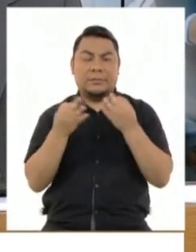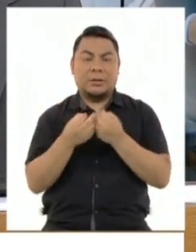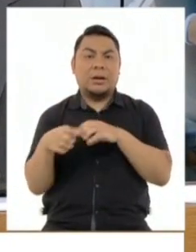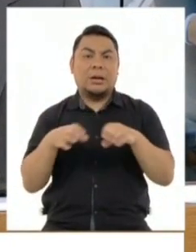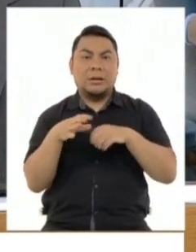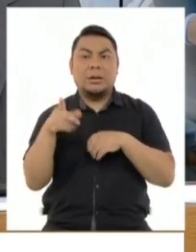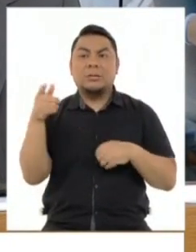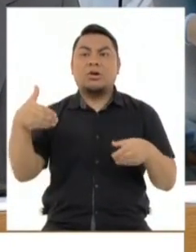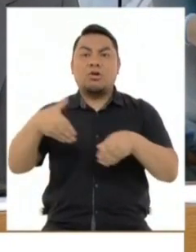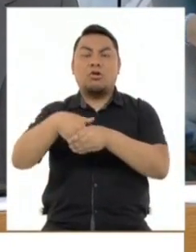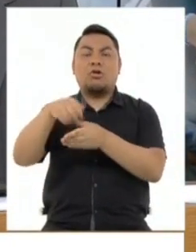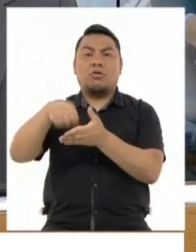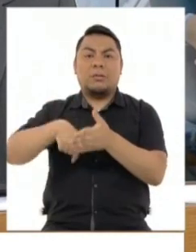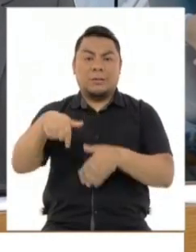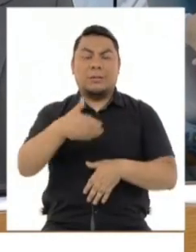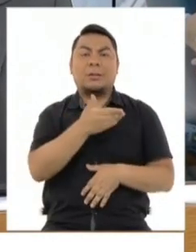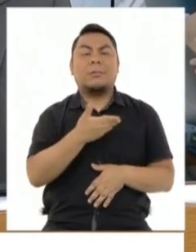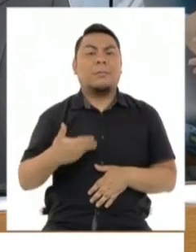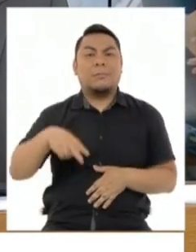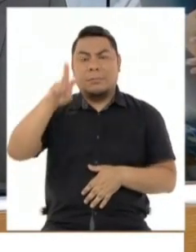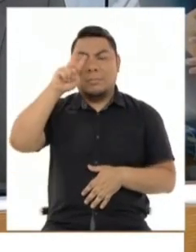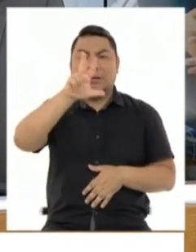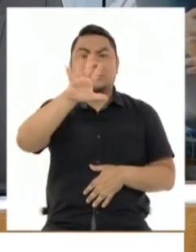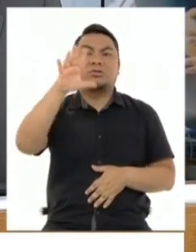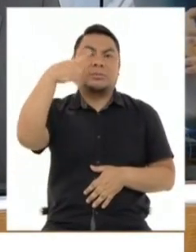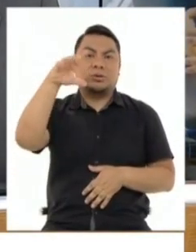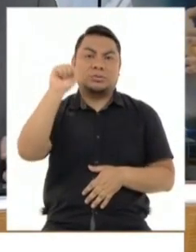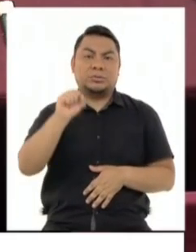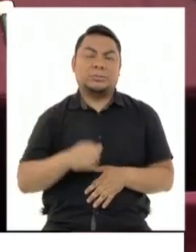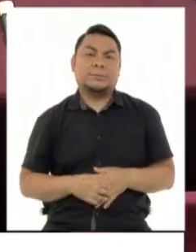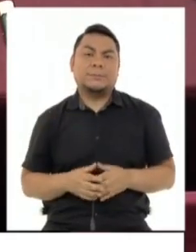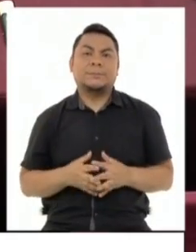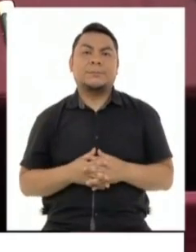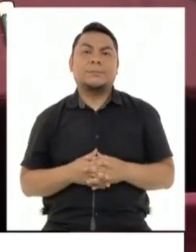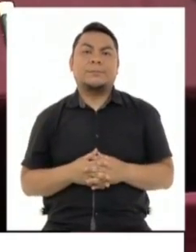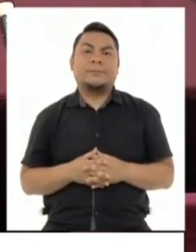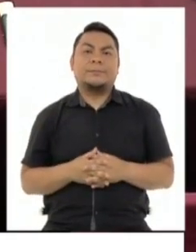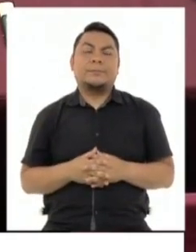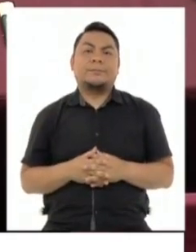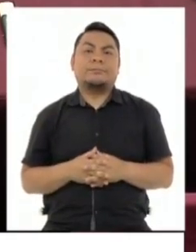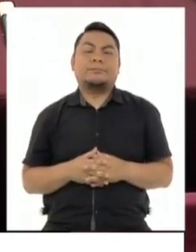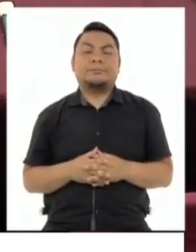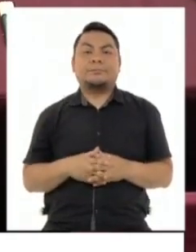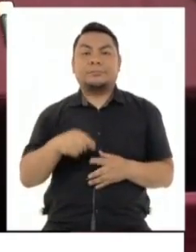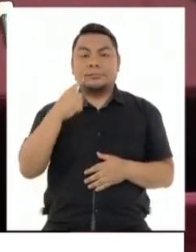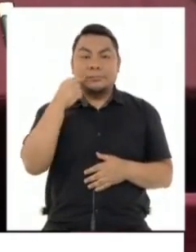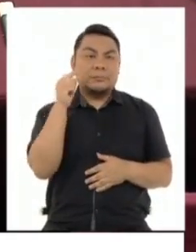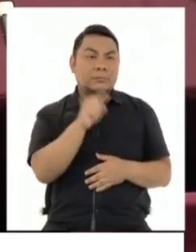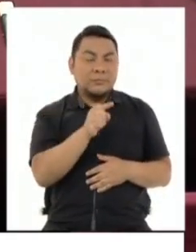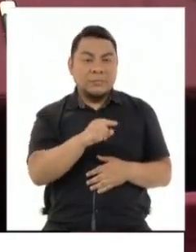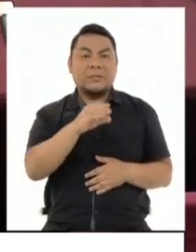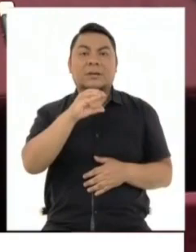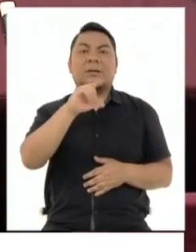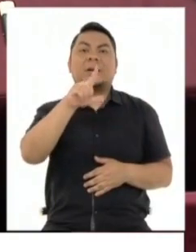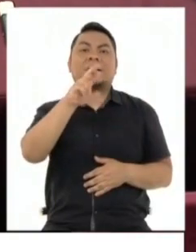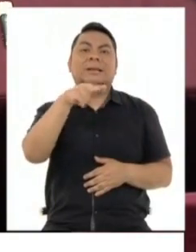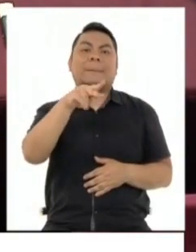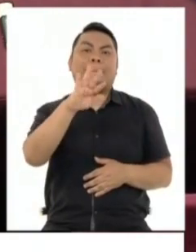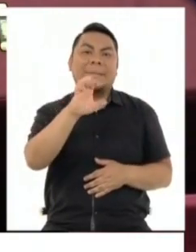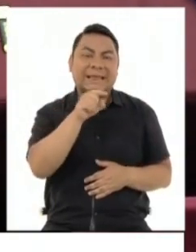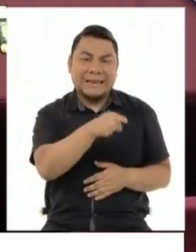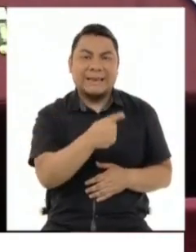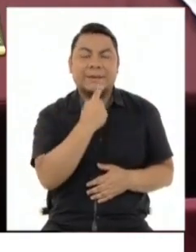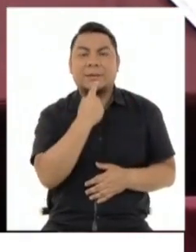realizado contratos con el Estado por más de 35 millones de soles. Que el señor Clemente Flores, que se ha parado acá mil veces